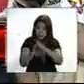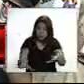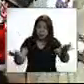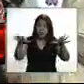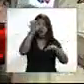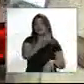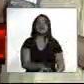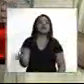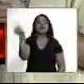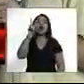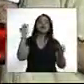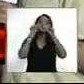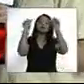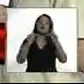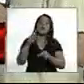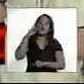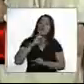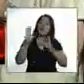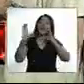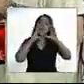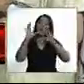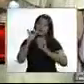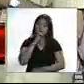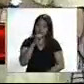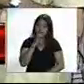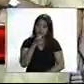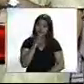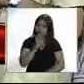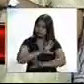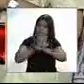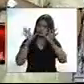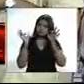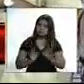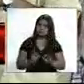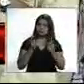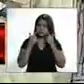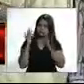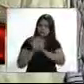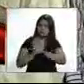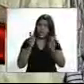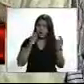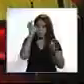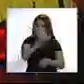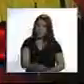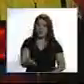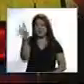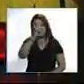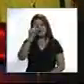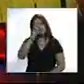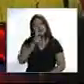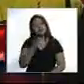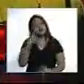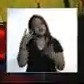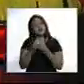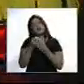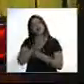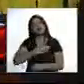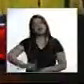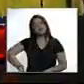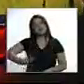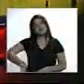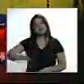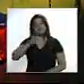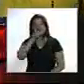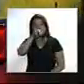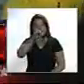por todo el país con el sistema bolivariano de comunicación e información, donde efectivamente hemos cubierto todo el territorio nacional. También tenemos con nosotros a la presidenta del